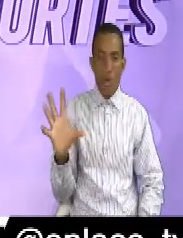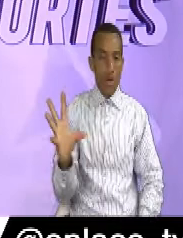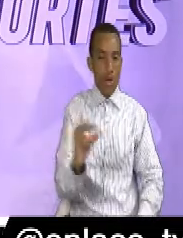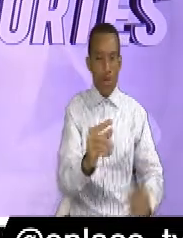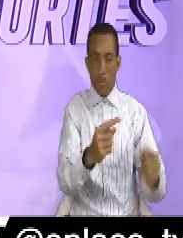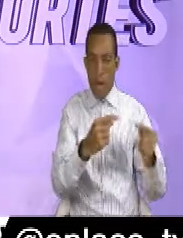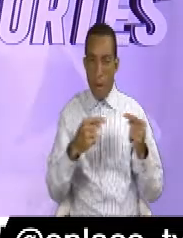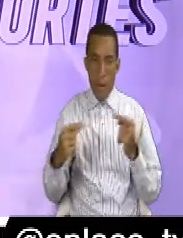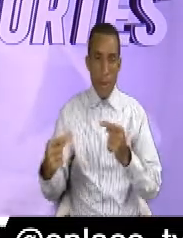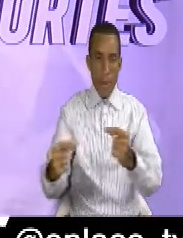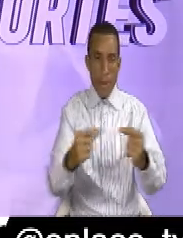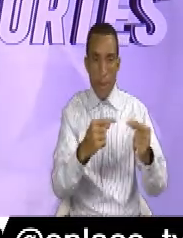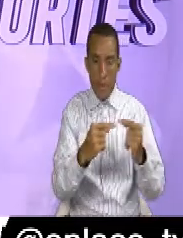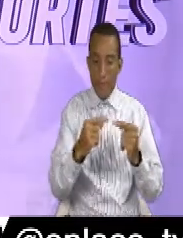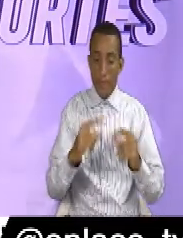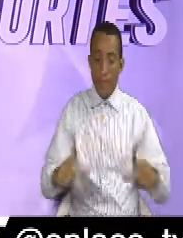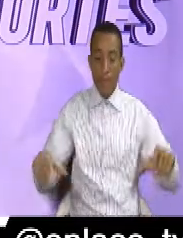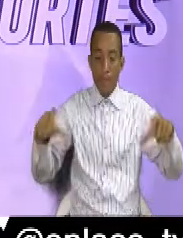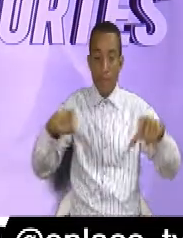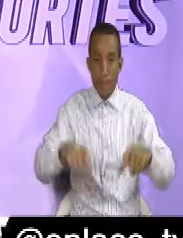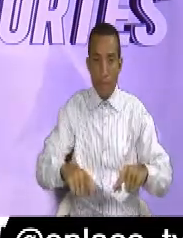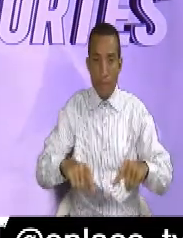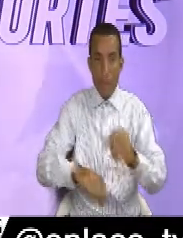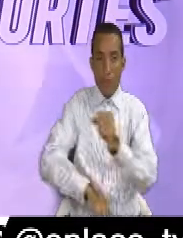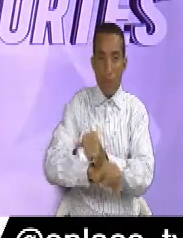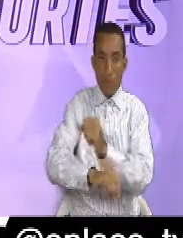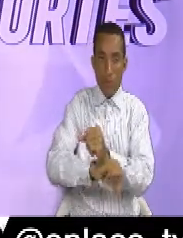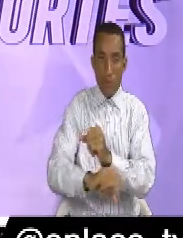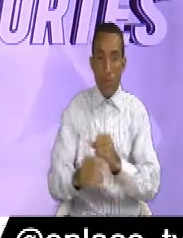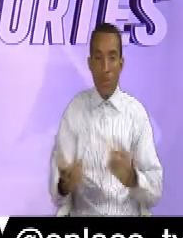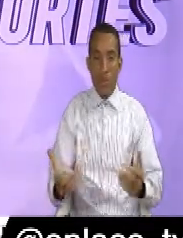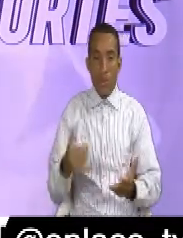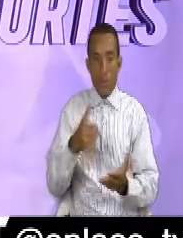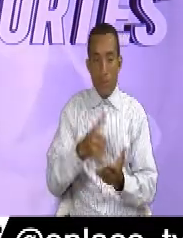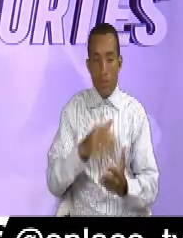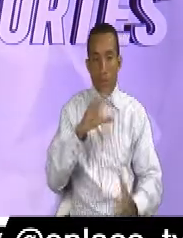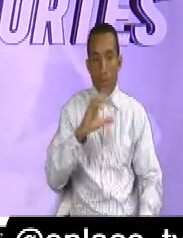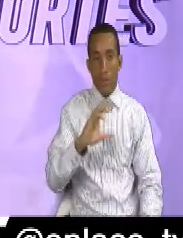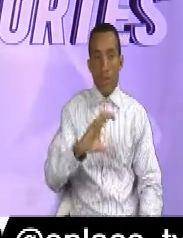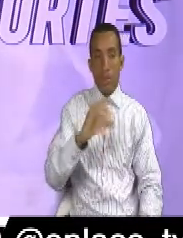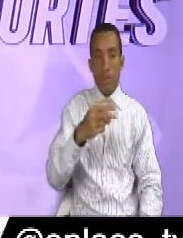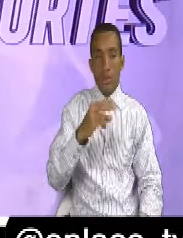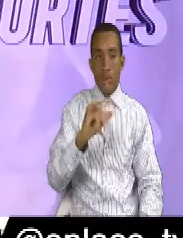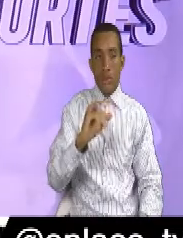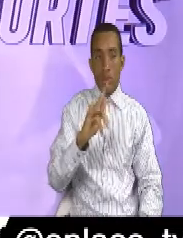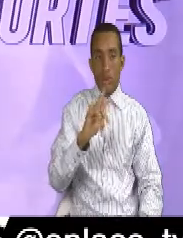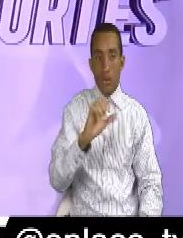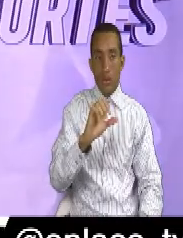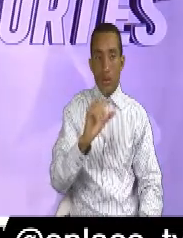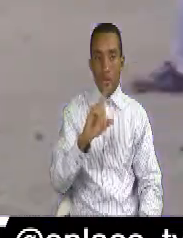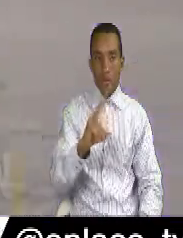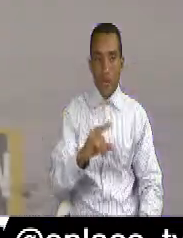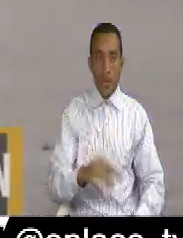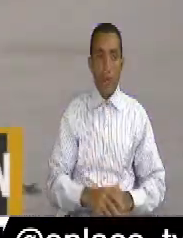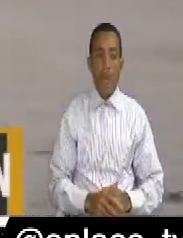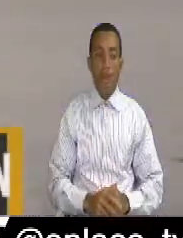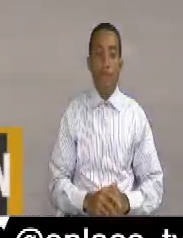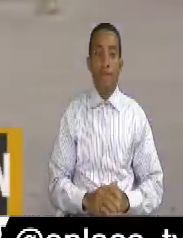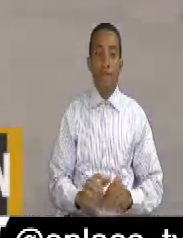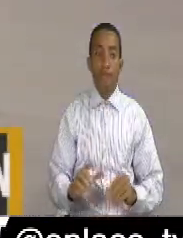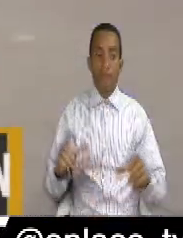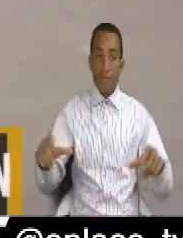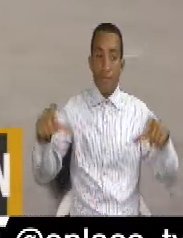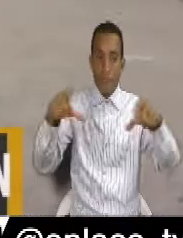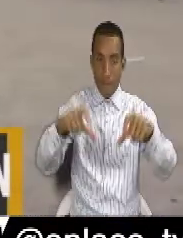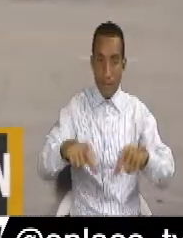el torneo de minifútbol Copa El Chifri, que se juega en la cancha polideportiva del barrio Ciudadela Pipatón. En la cancha